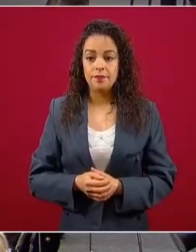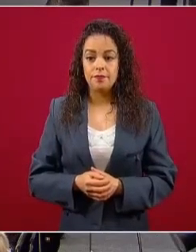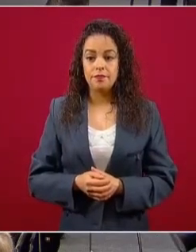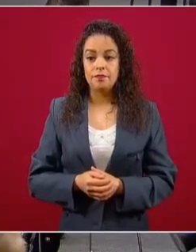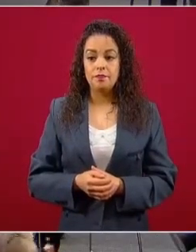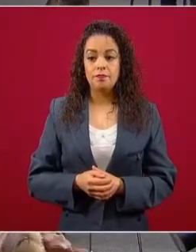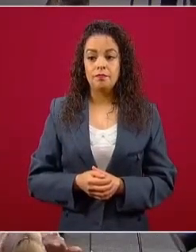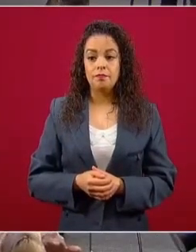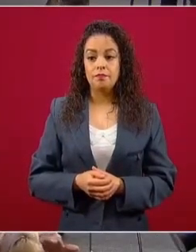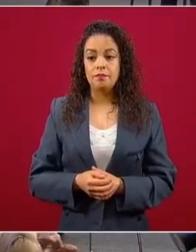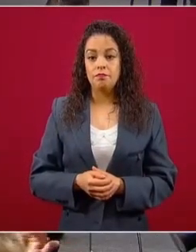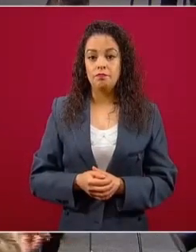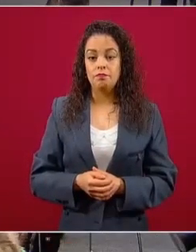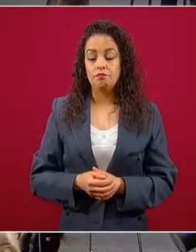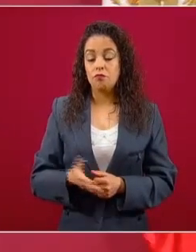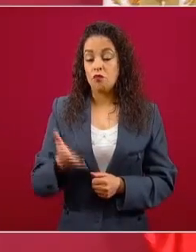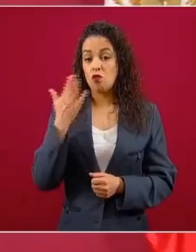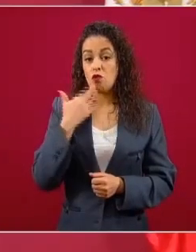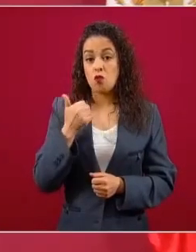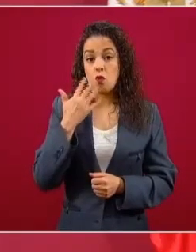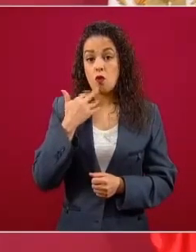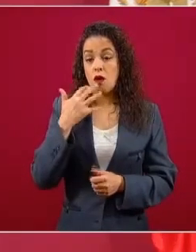cervecerías, qué bueno,